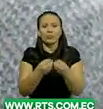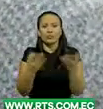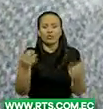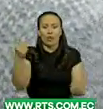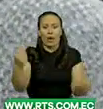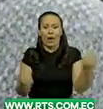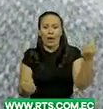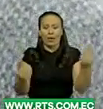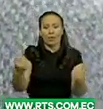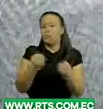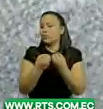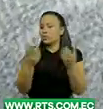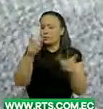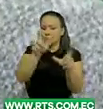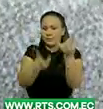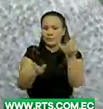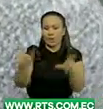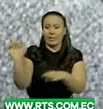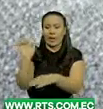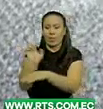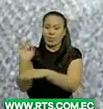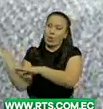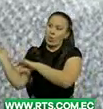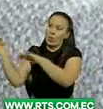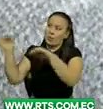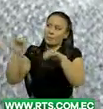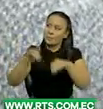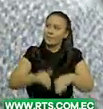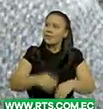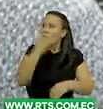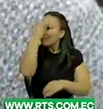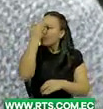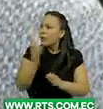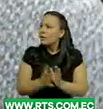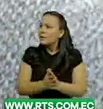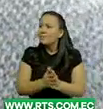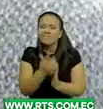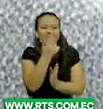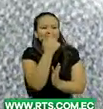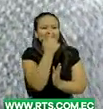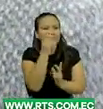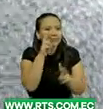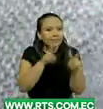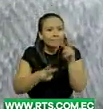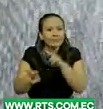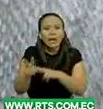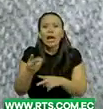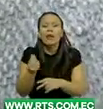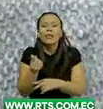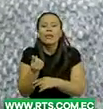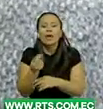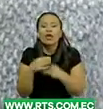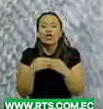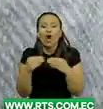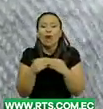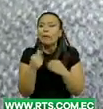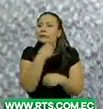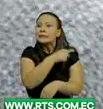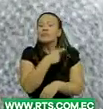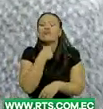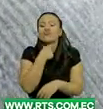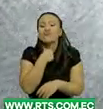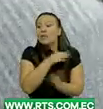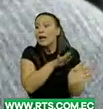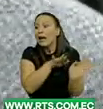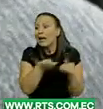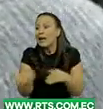vehículo, demasiadas personas que vienen de Ecuador, ya que se presenta la circunstancia, el valor del dólar es muy bueno,